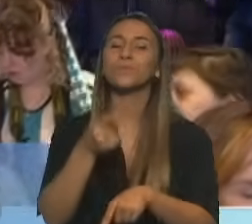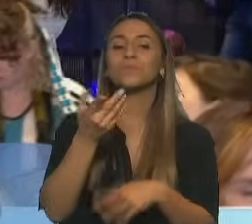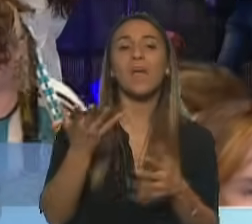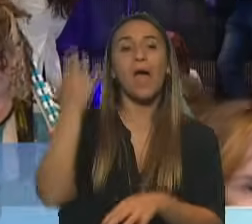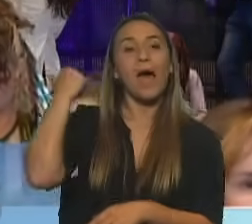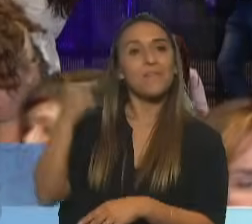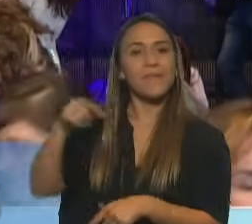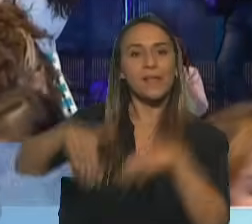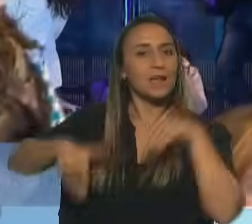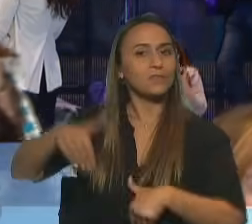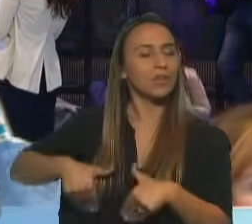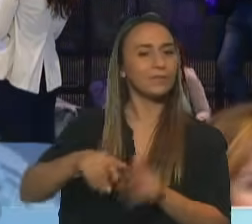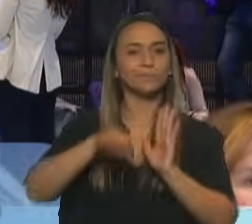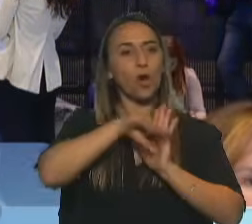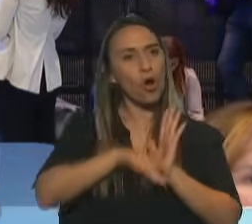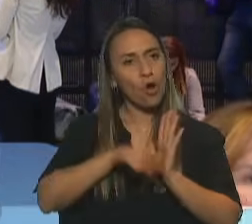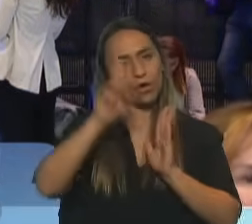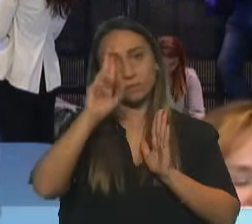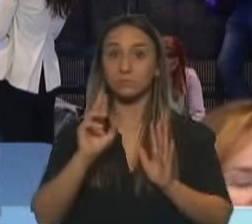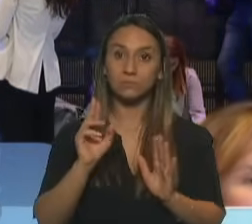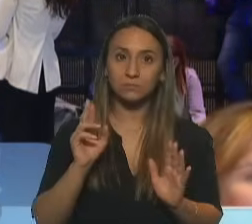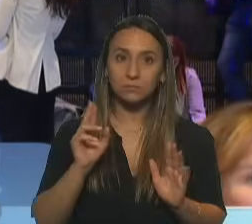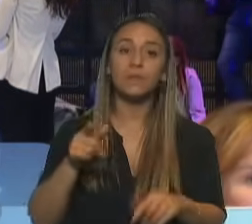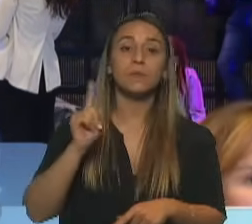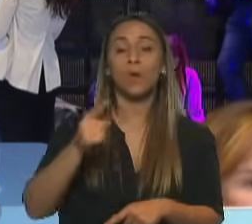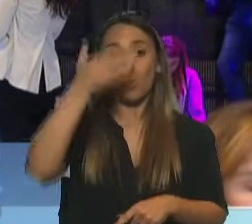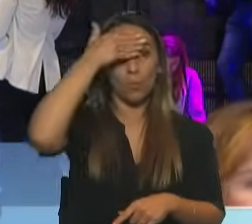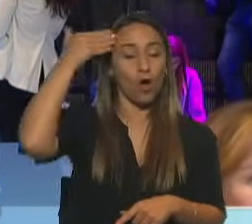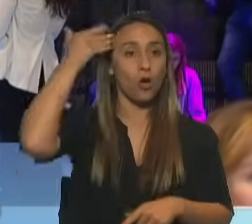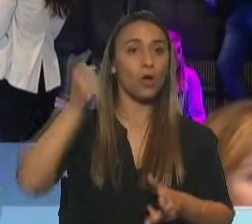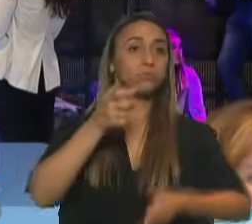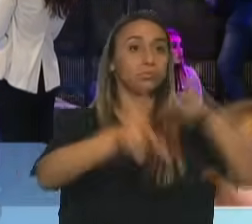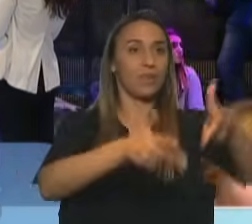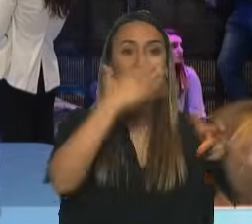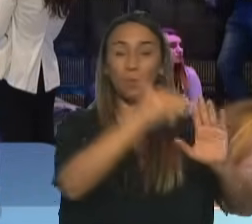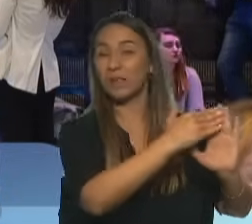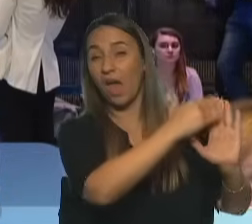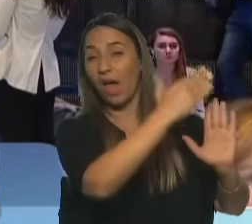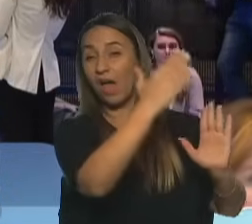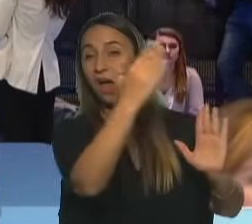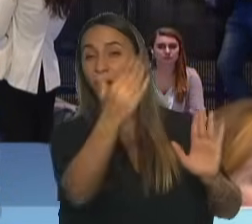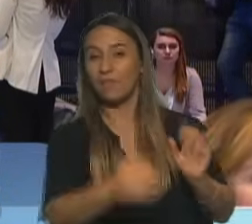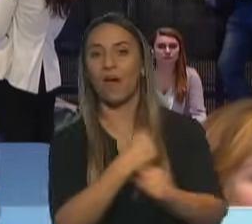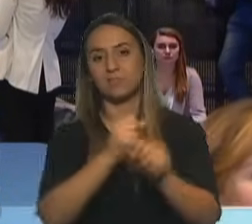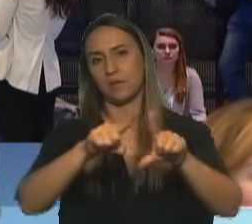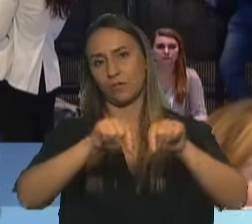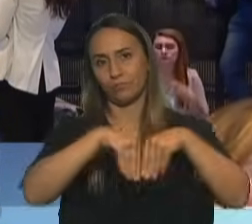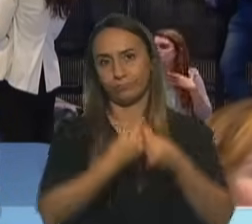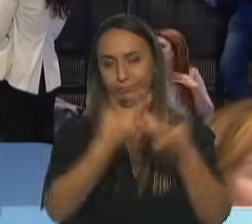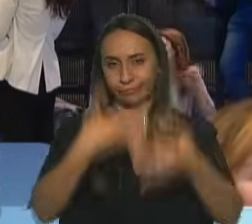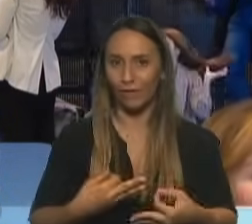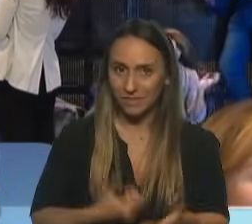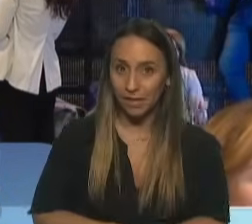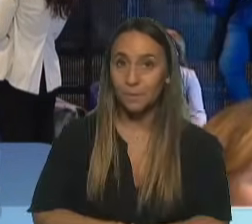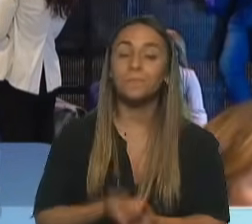no se había respetado, salieron los primeros voceros, entre los que estuvo Cecilia Moró, y después no habló más nadie hasta que ya tuvimos la cifra confirmada. Sí, es cierto que